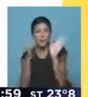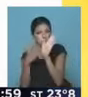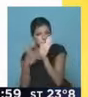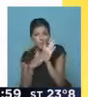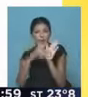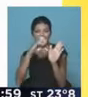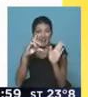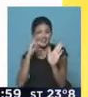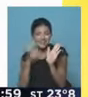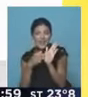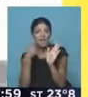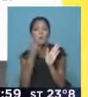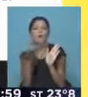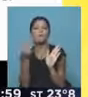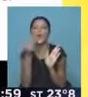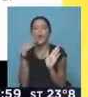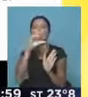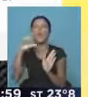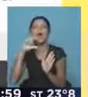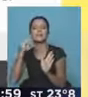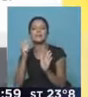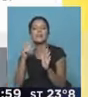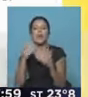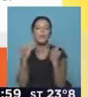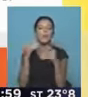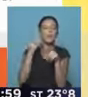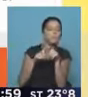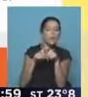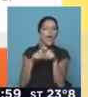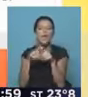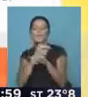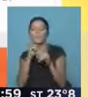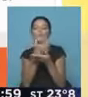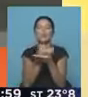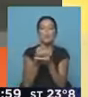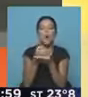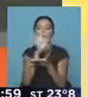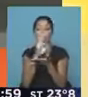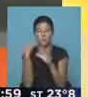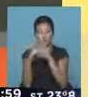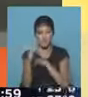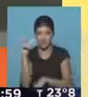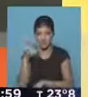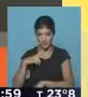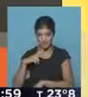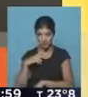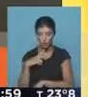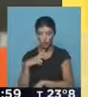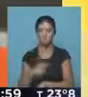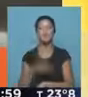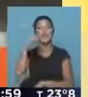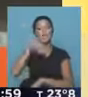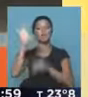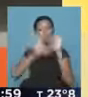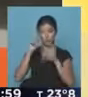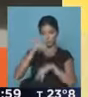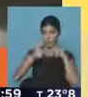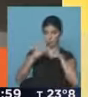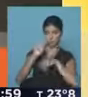que revelan los métodos que la agencia utiliza para espiar celulares y mensajes de particulares. El programa de hackeo denunciado por